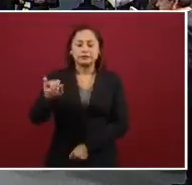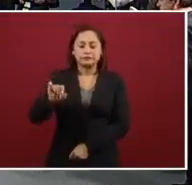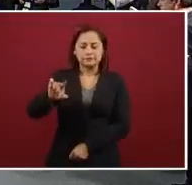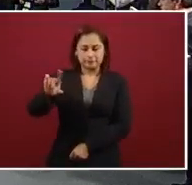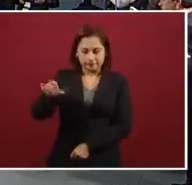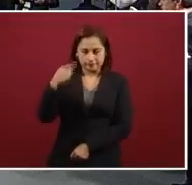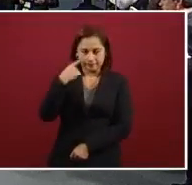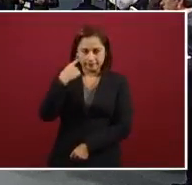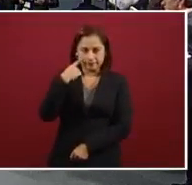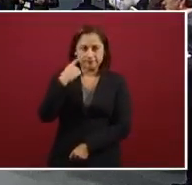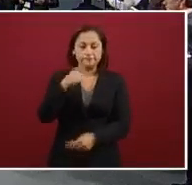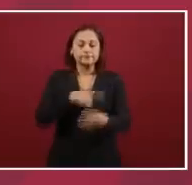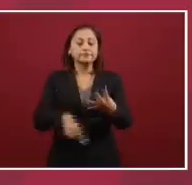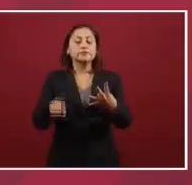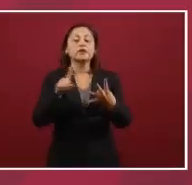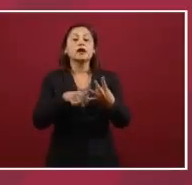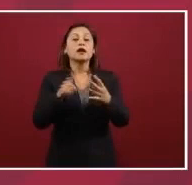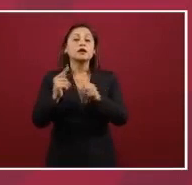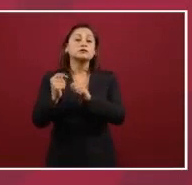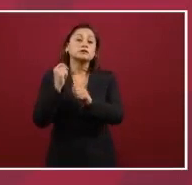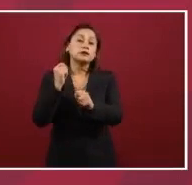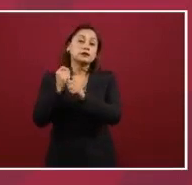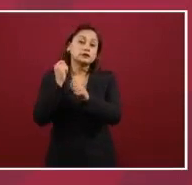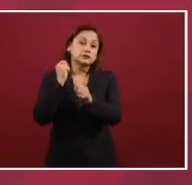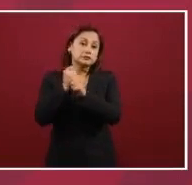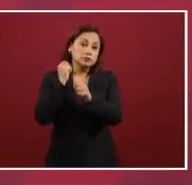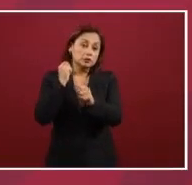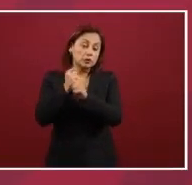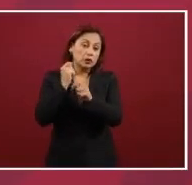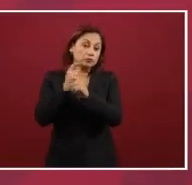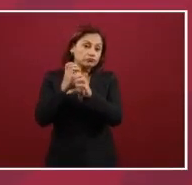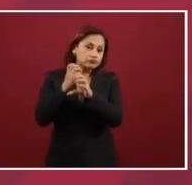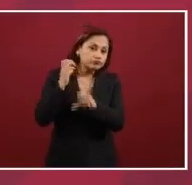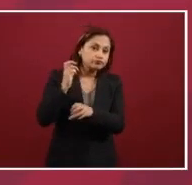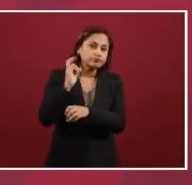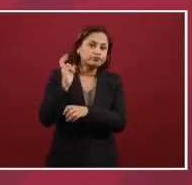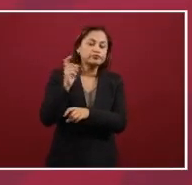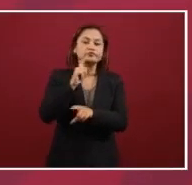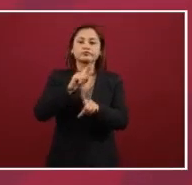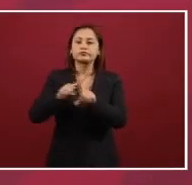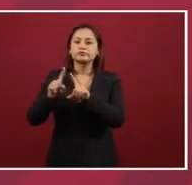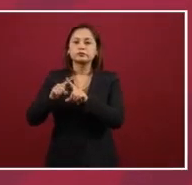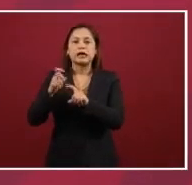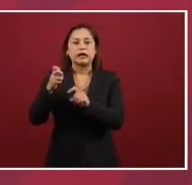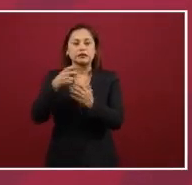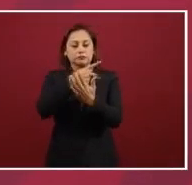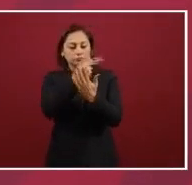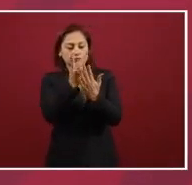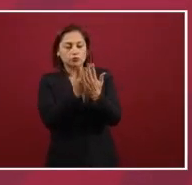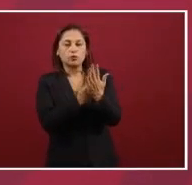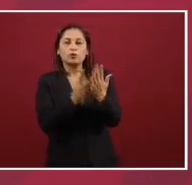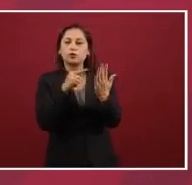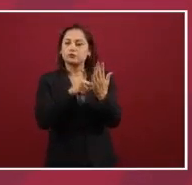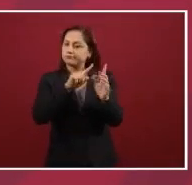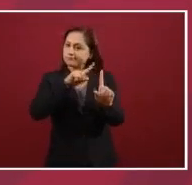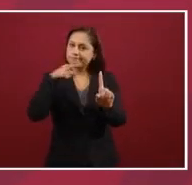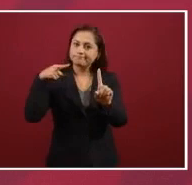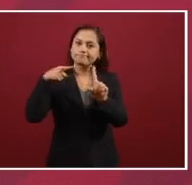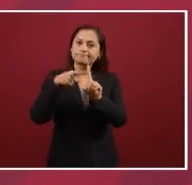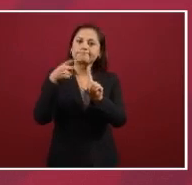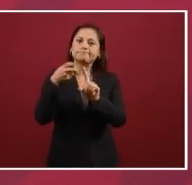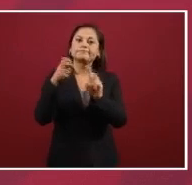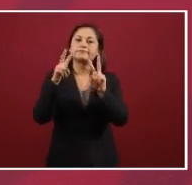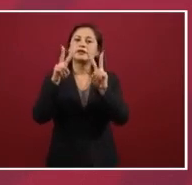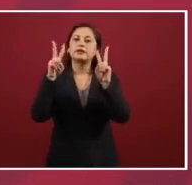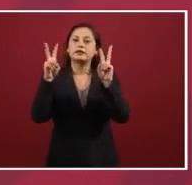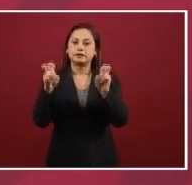del transporte, pues sería un programa especial. Se puede